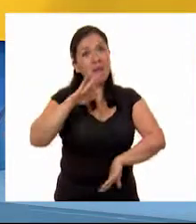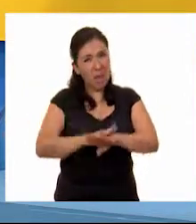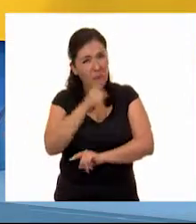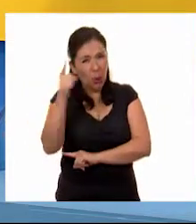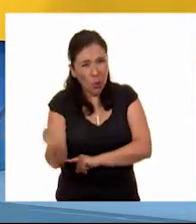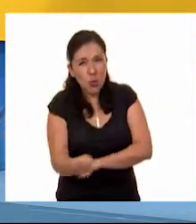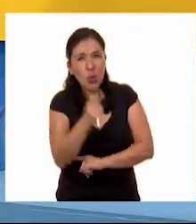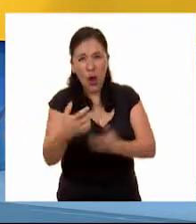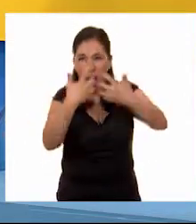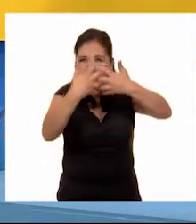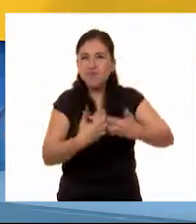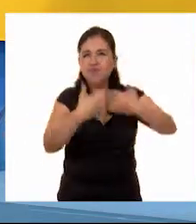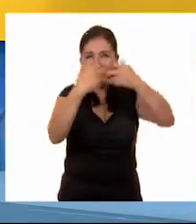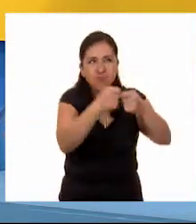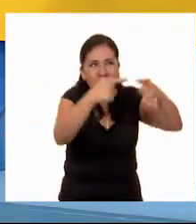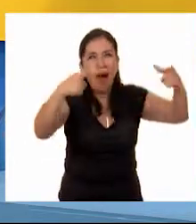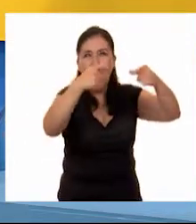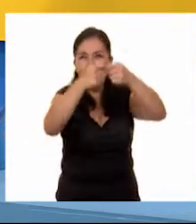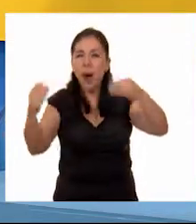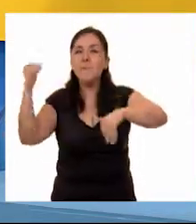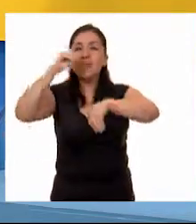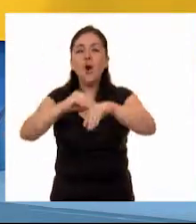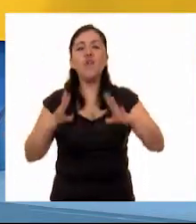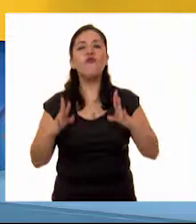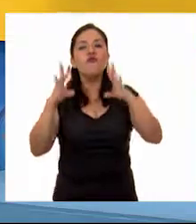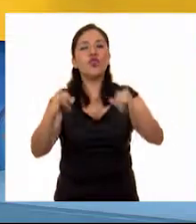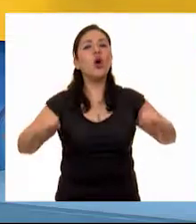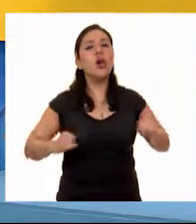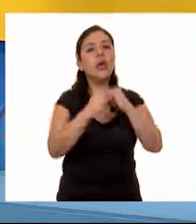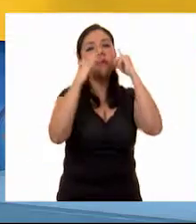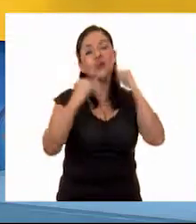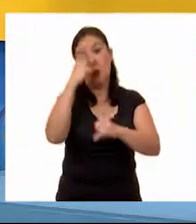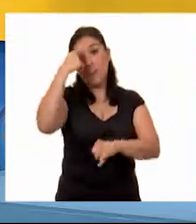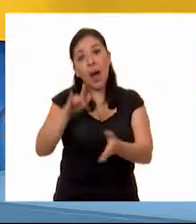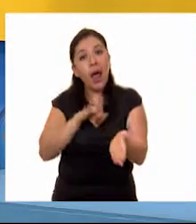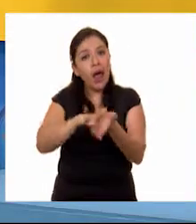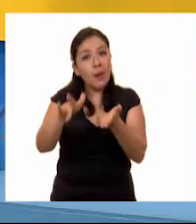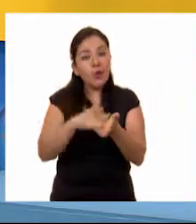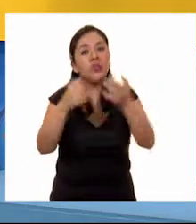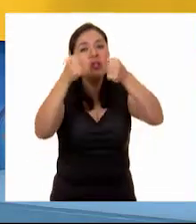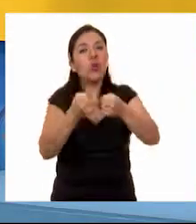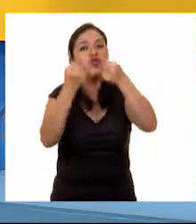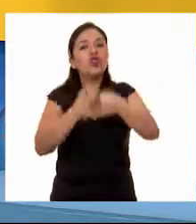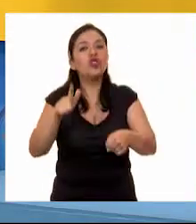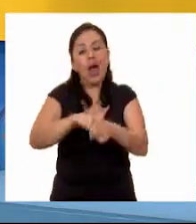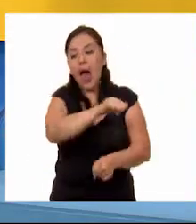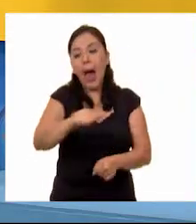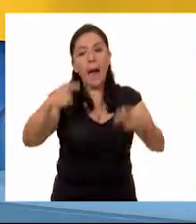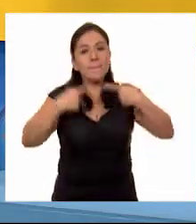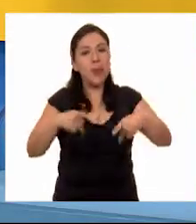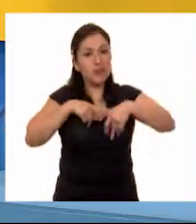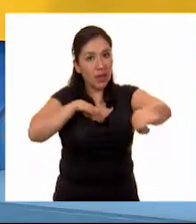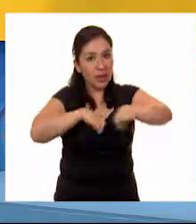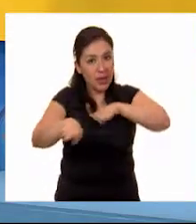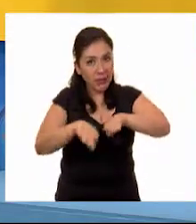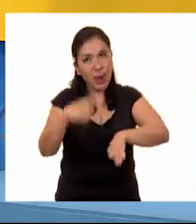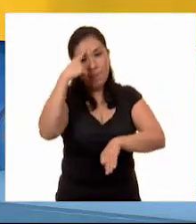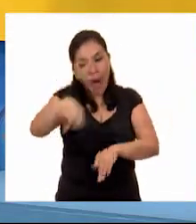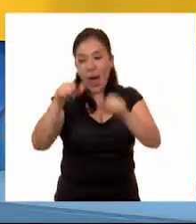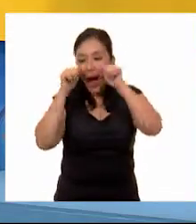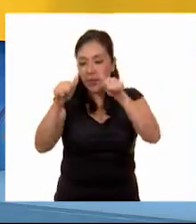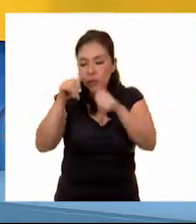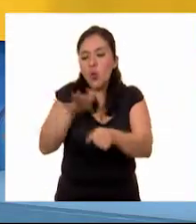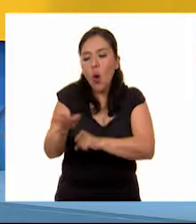el proceso de industrialización, fundó instituciones que apoyaran y dieran seguridad social a los trabajadores y así cubrieran sus